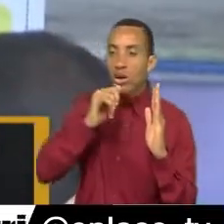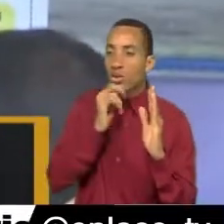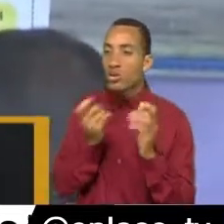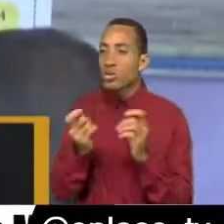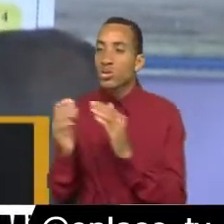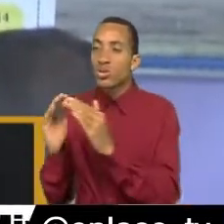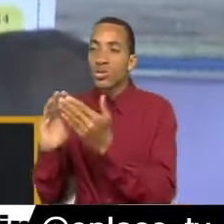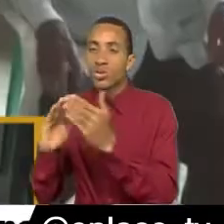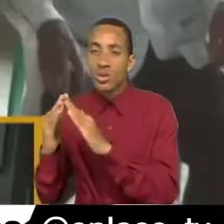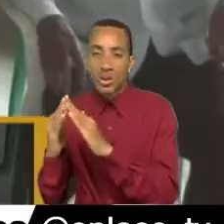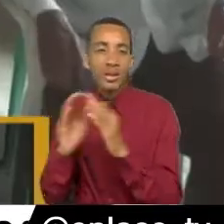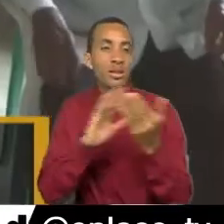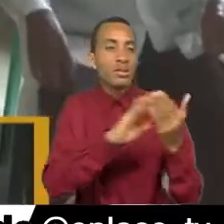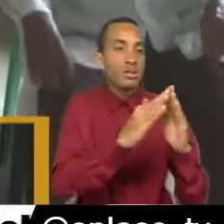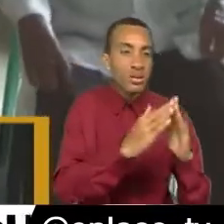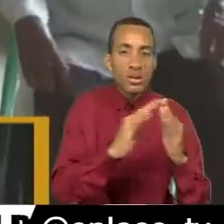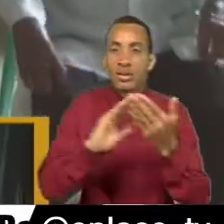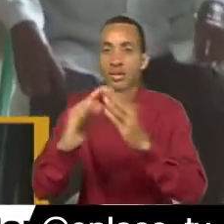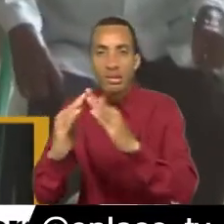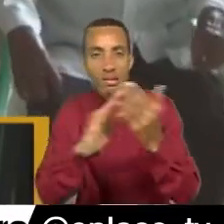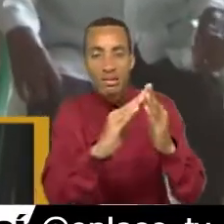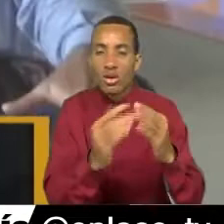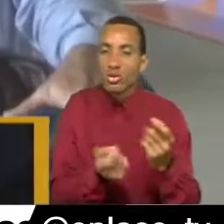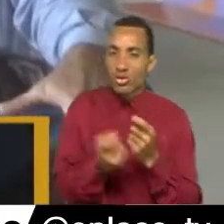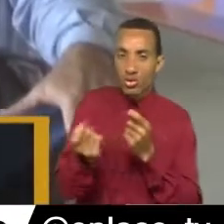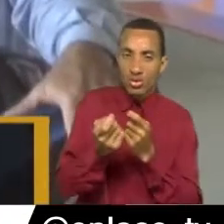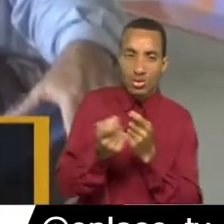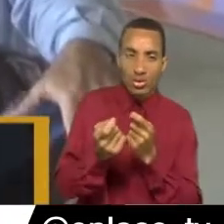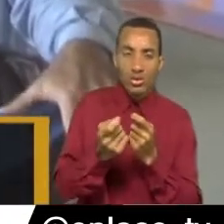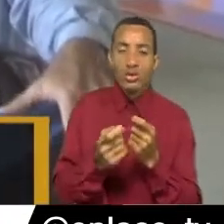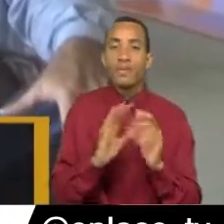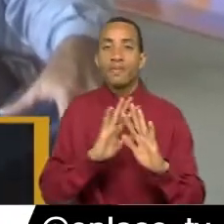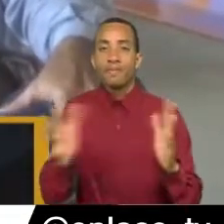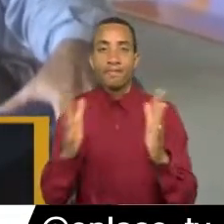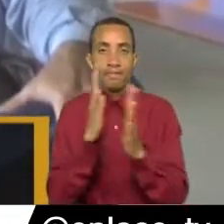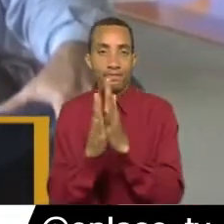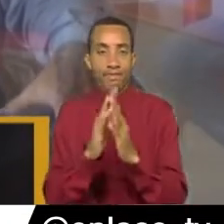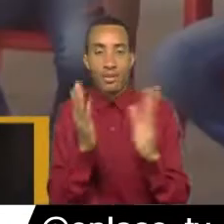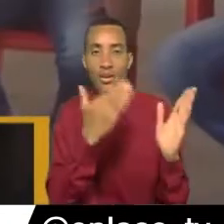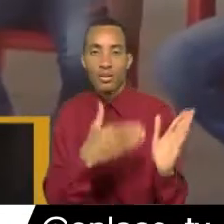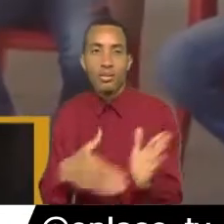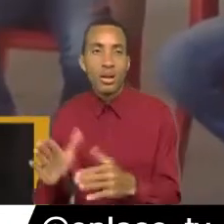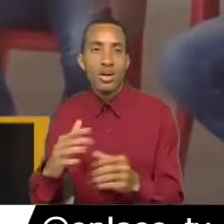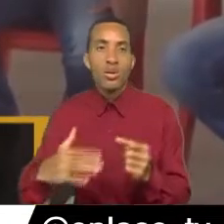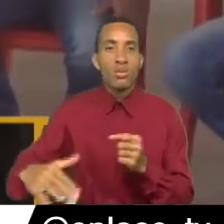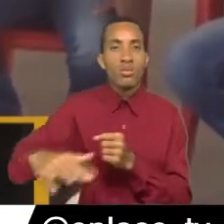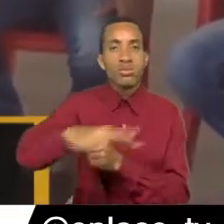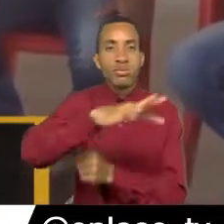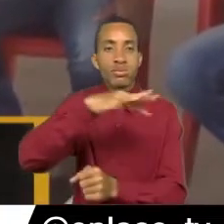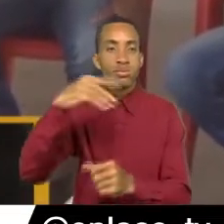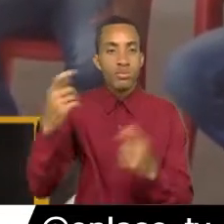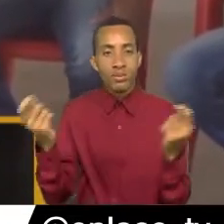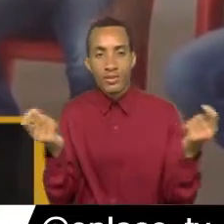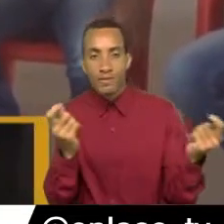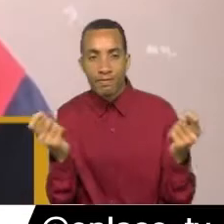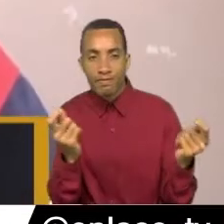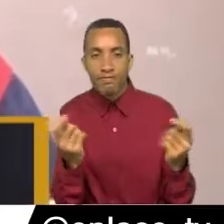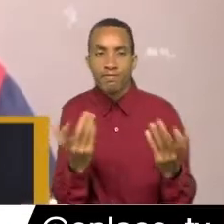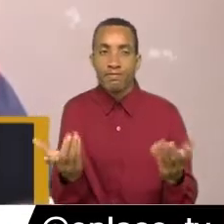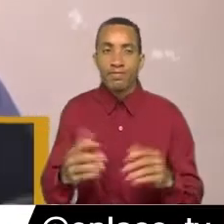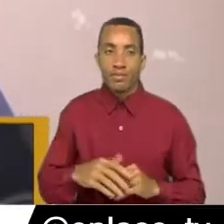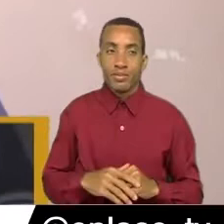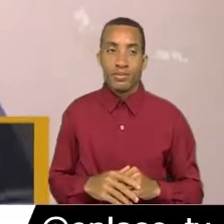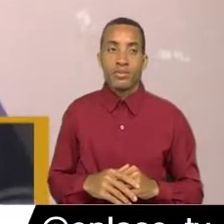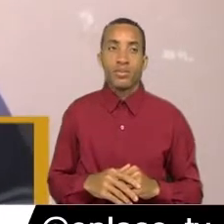comunidades apropiar conocimientos relacionados con los programas del Plan de Manejo Ambiental, las acciones y lugares de ejecución. Fue